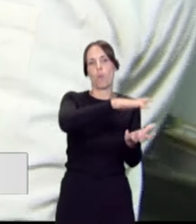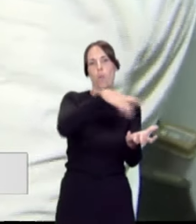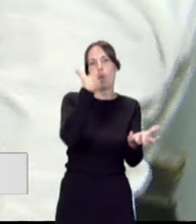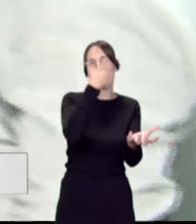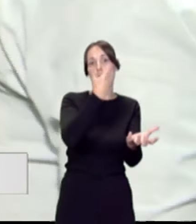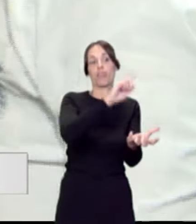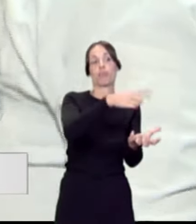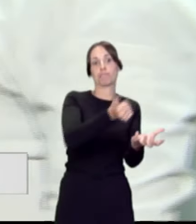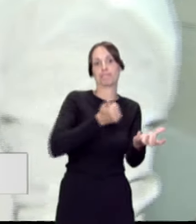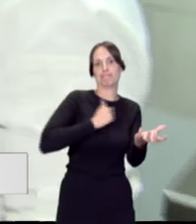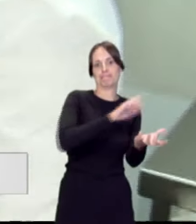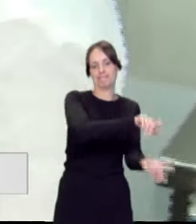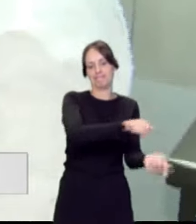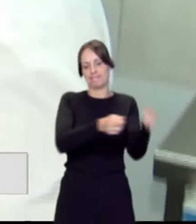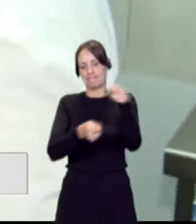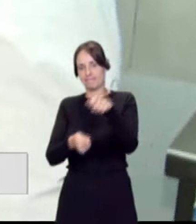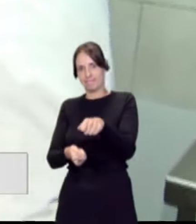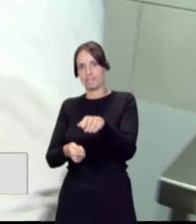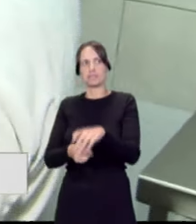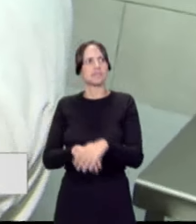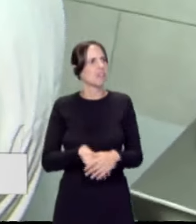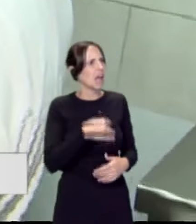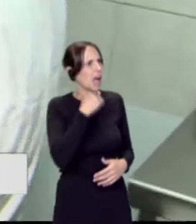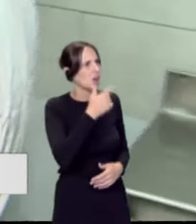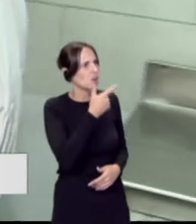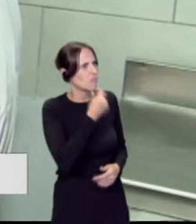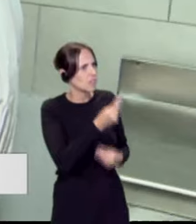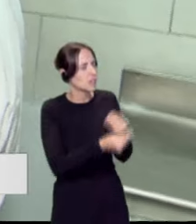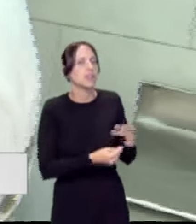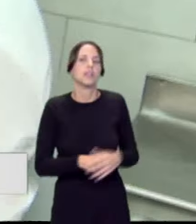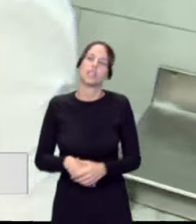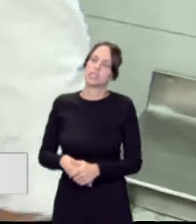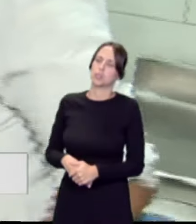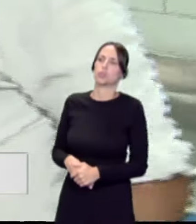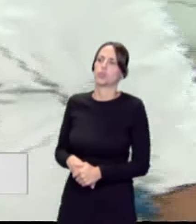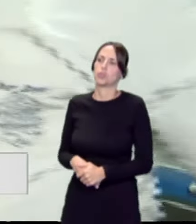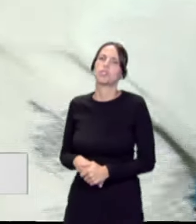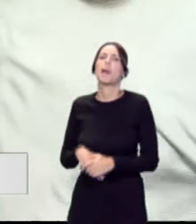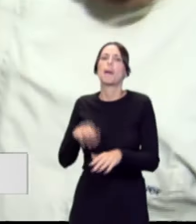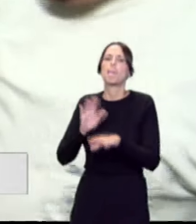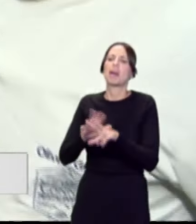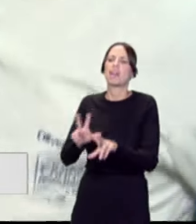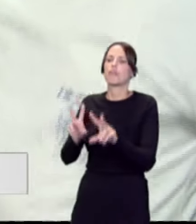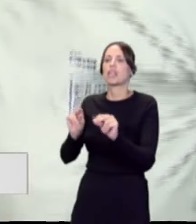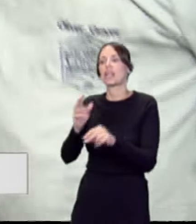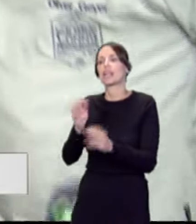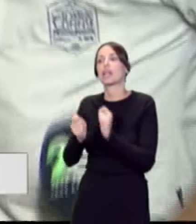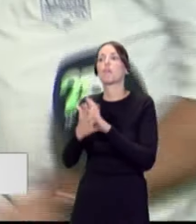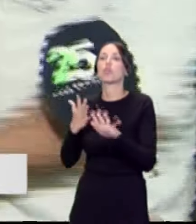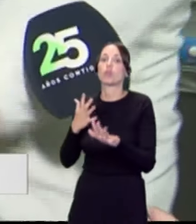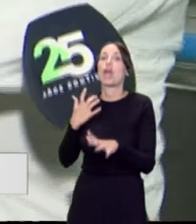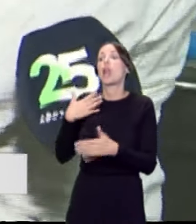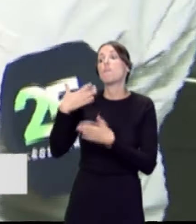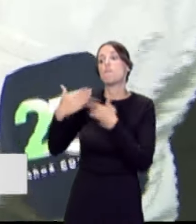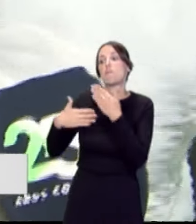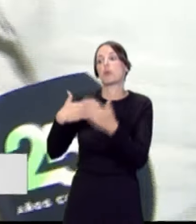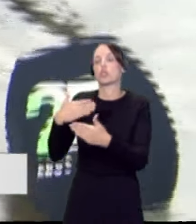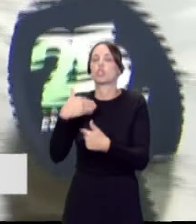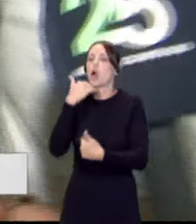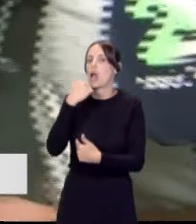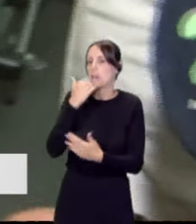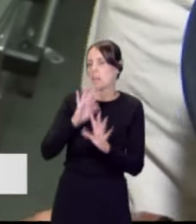Es una tapa relativamente fácil de preparar, ¿no? Para matar, sí, matar es rápido. Pues tiene sus cositas, pero... Y